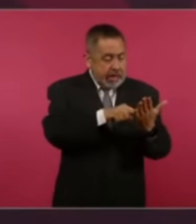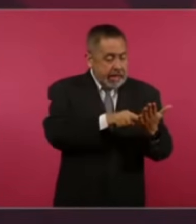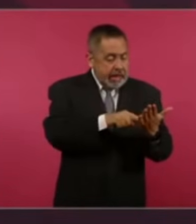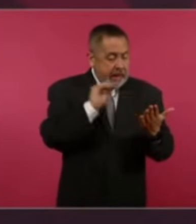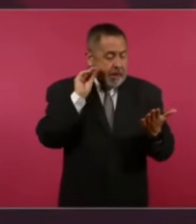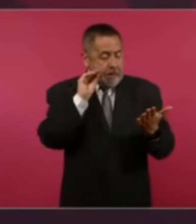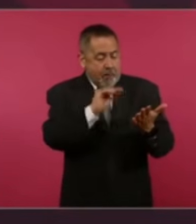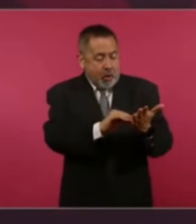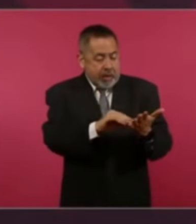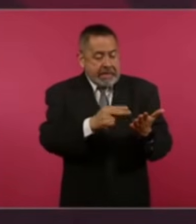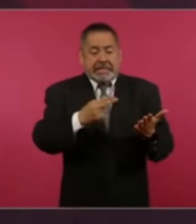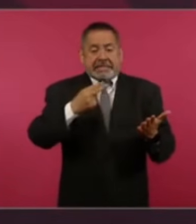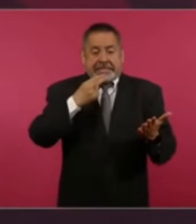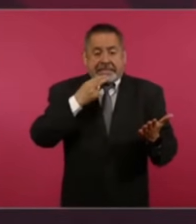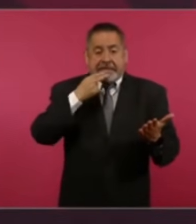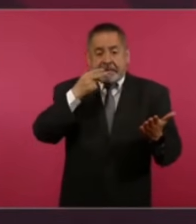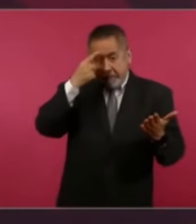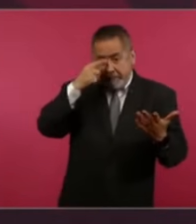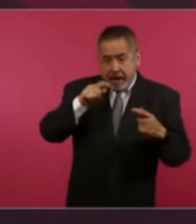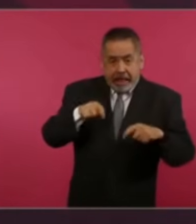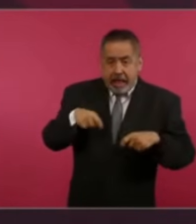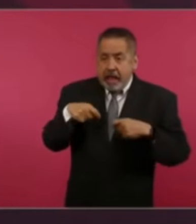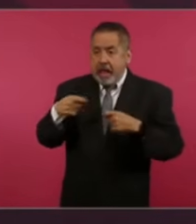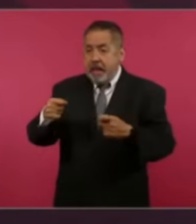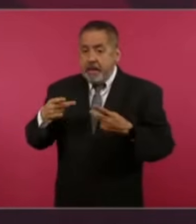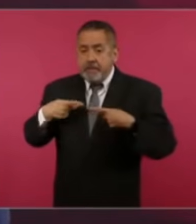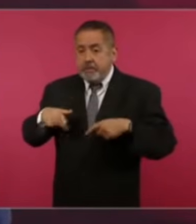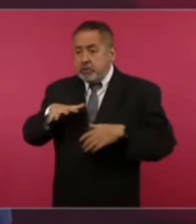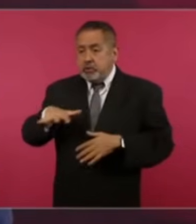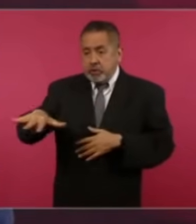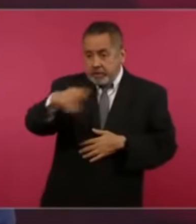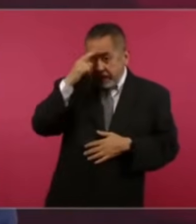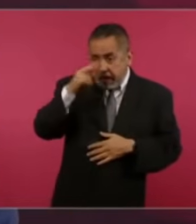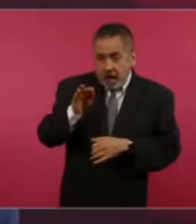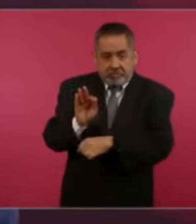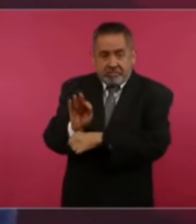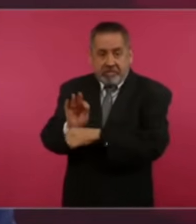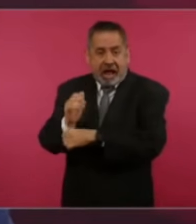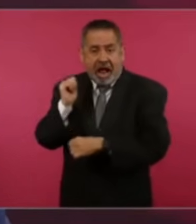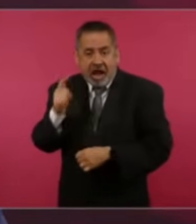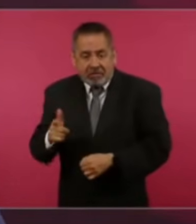haya hecho en beneficio del pueblo de México,